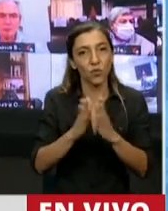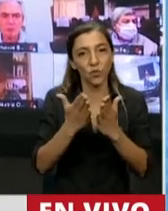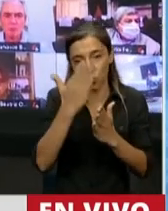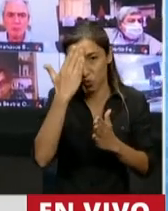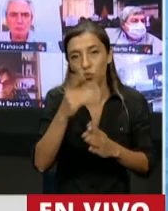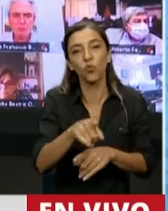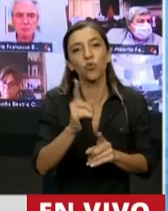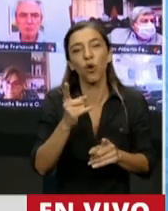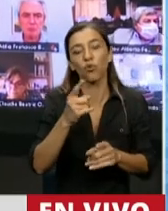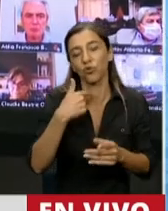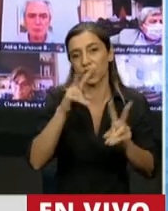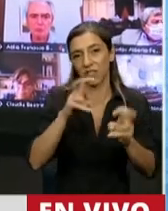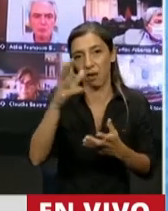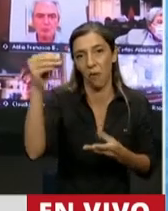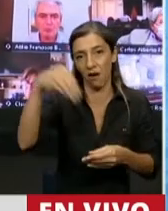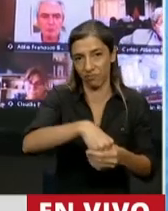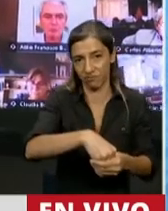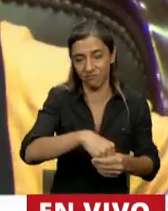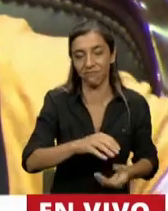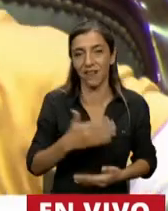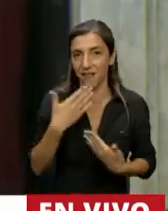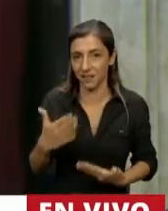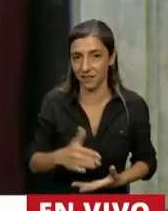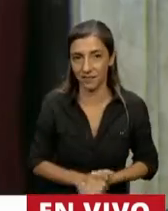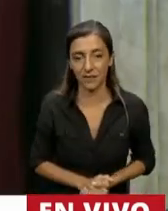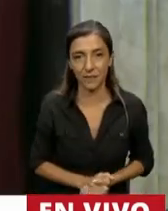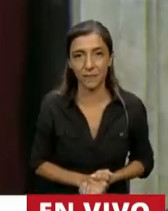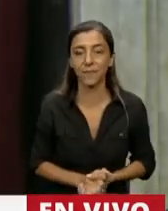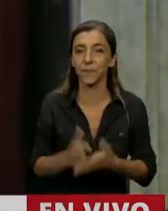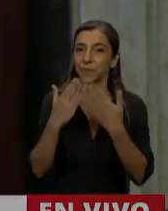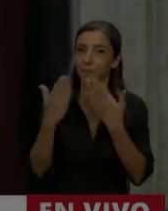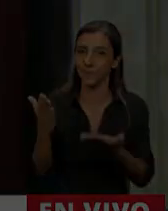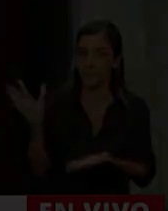tema. Gracias, presidente. Muchas gracias, señora diputada.